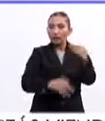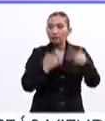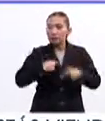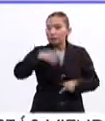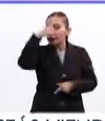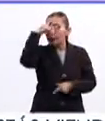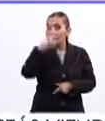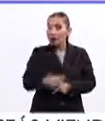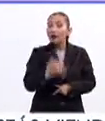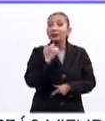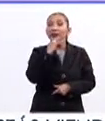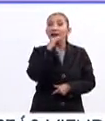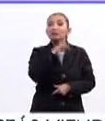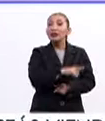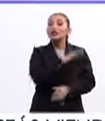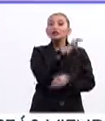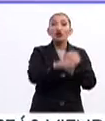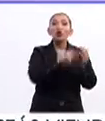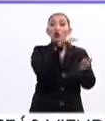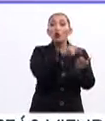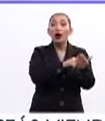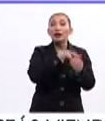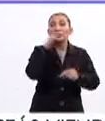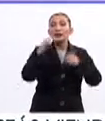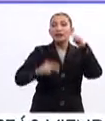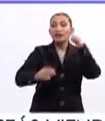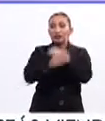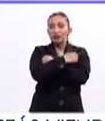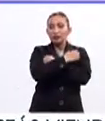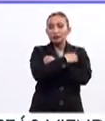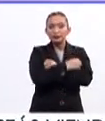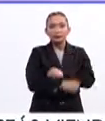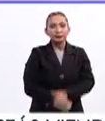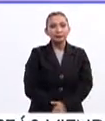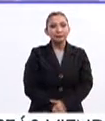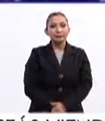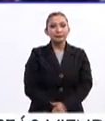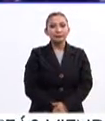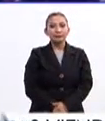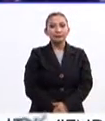los mexicanos y además en todos los niveles educativos.